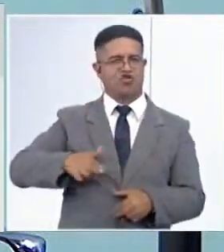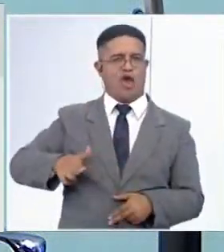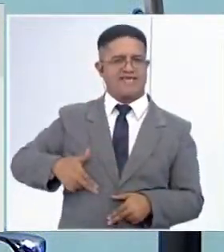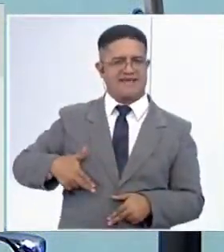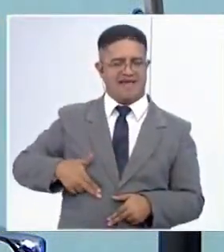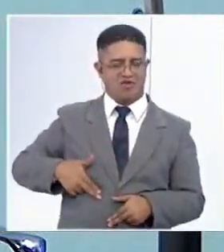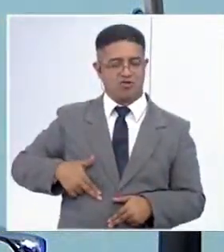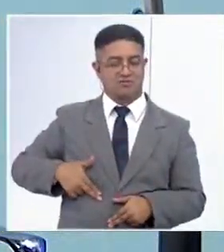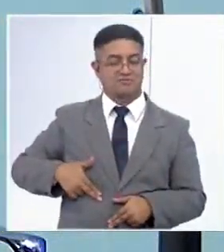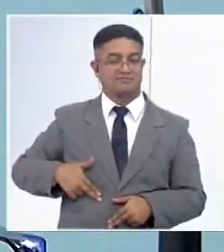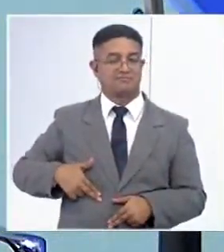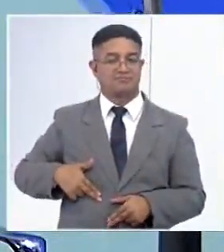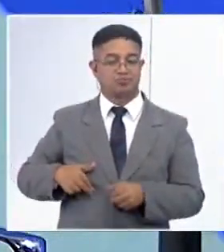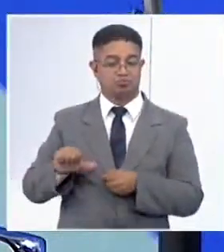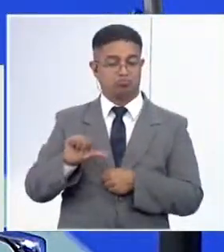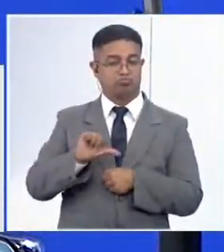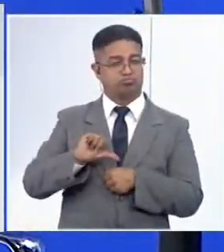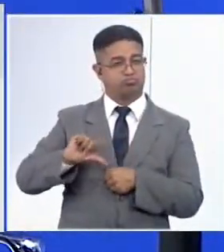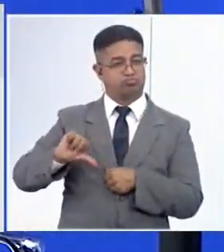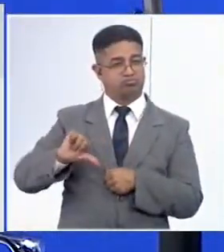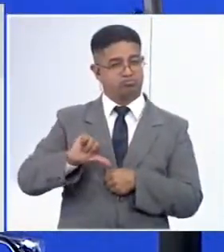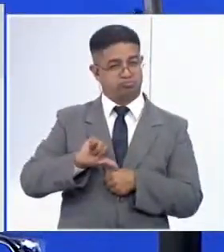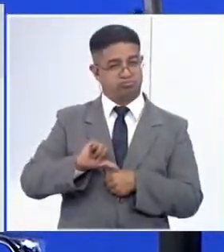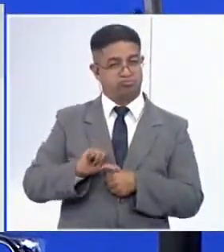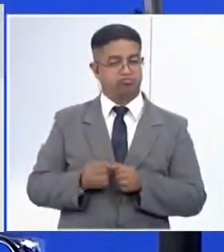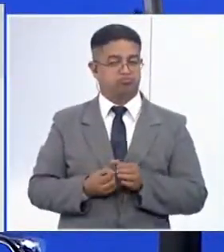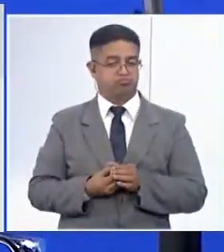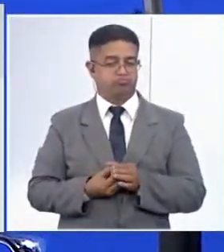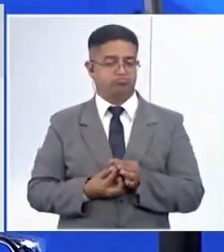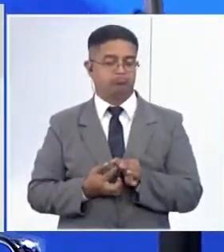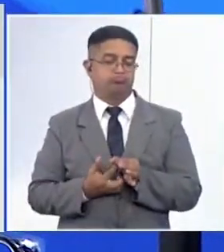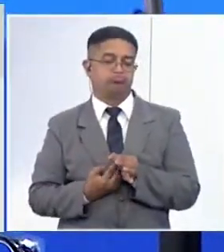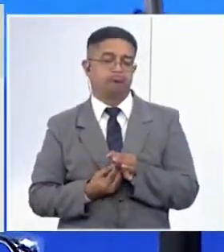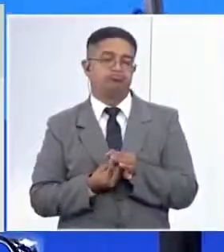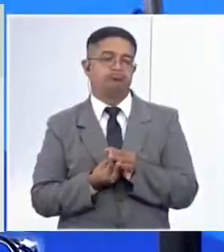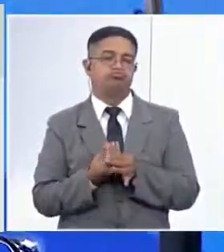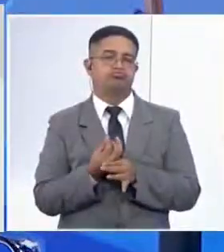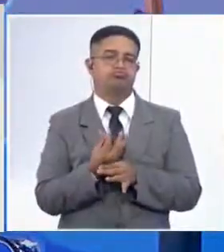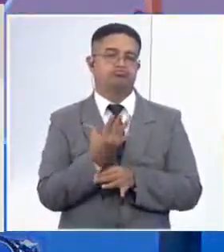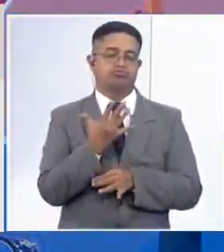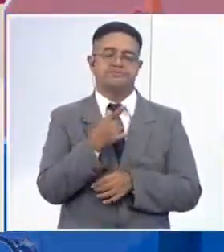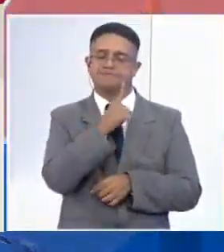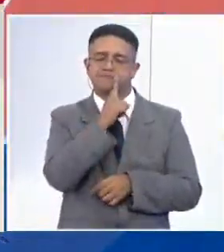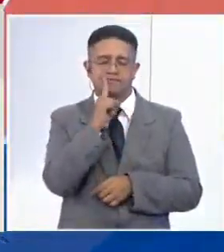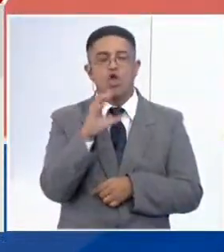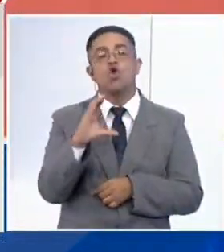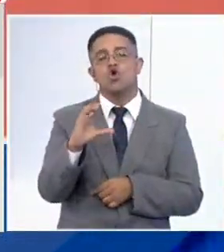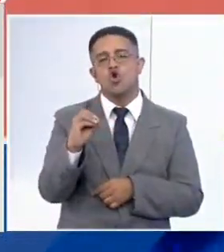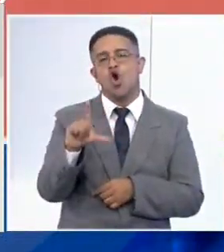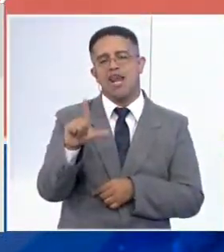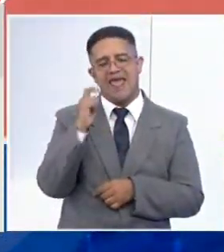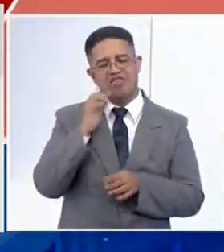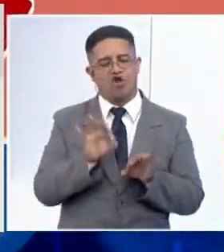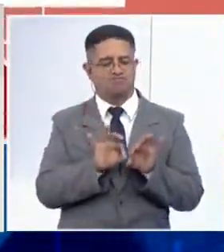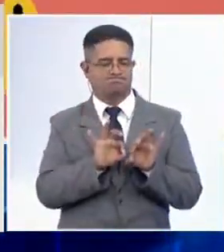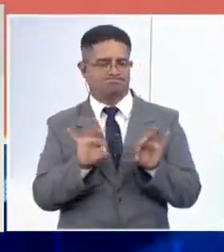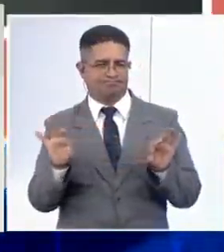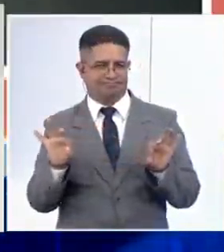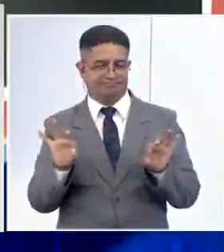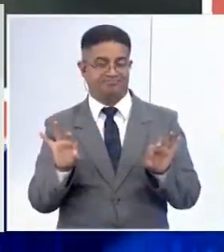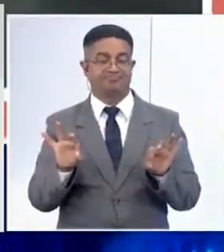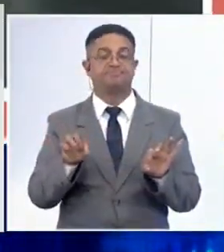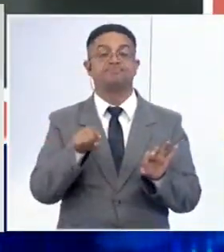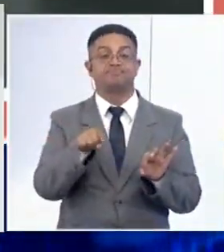Esta bilis, al producirse dentro de las vías biliares intrahepáticas, sale por el conducto hepático común y colédoco, que es todo el trayecto de la vía biliar intra y